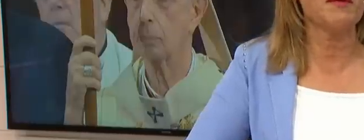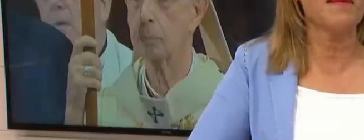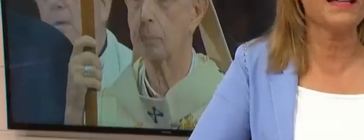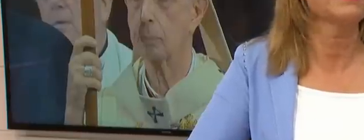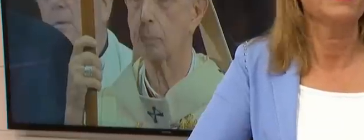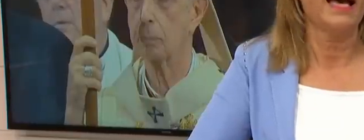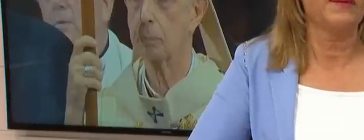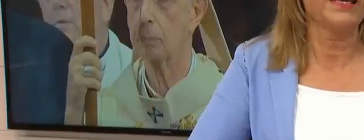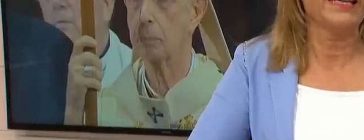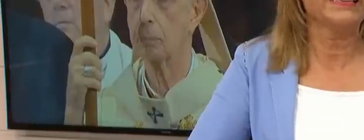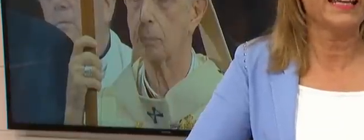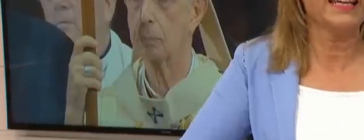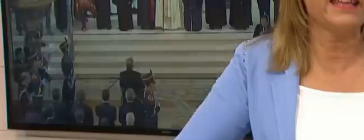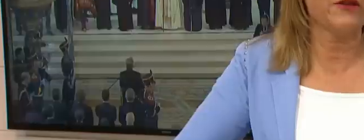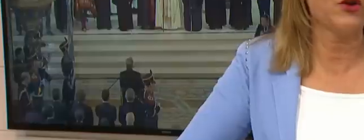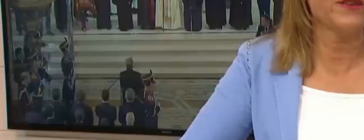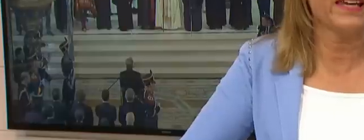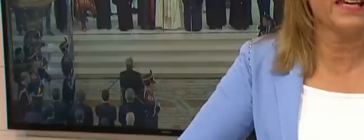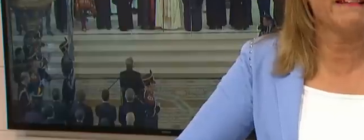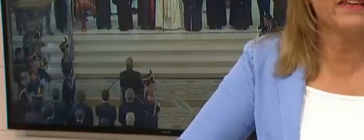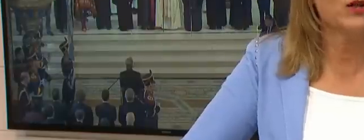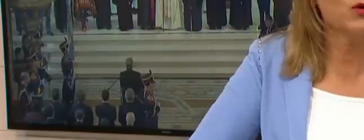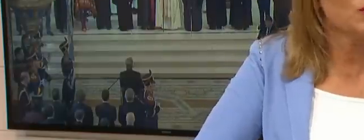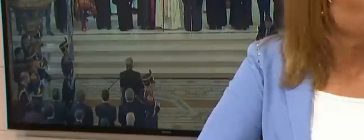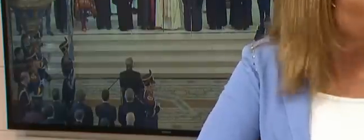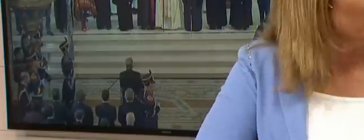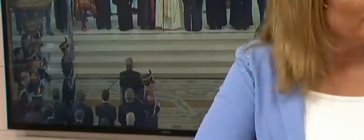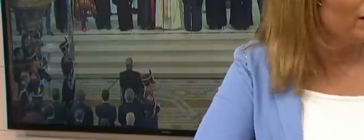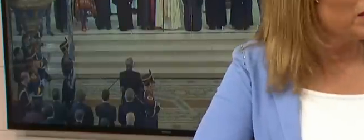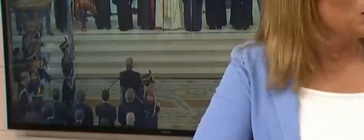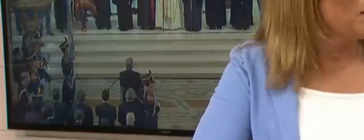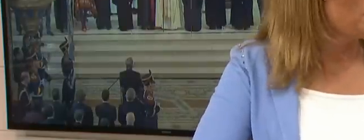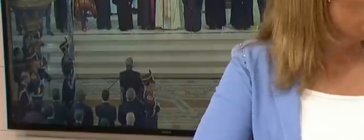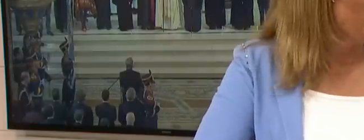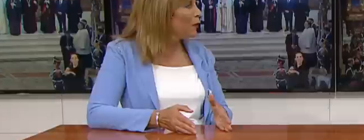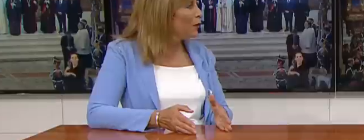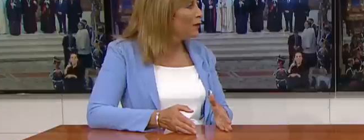volvemos una vez más a ver esta realidad donde el discurso,